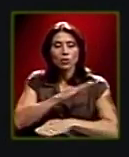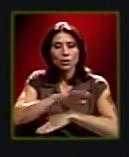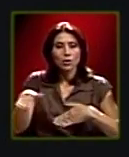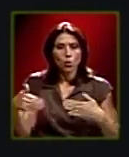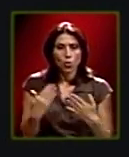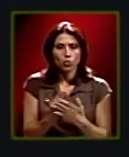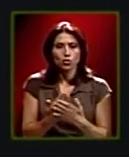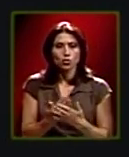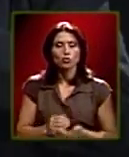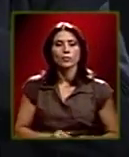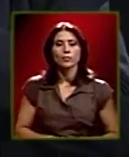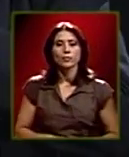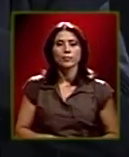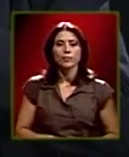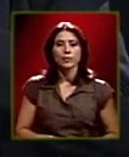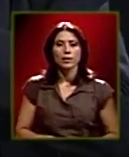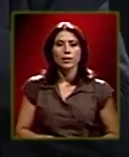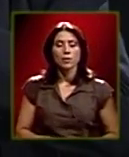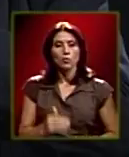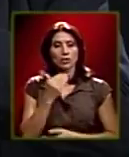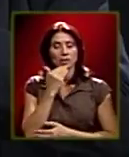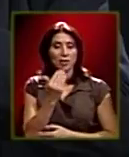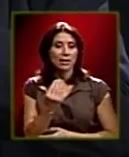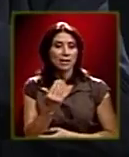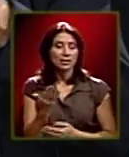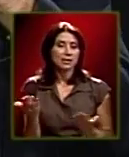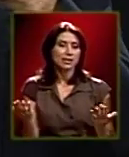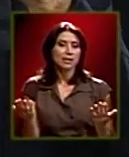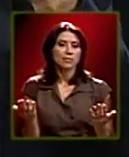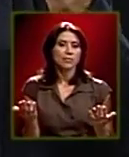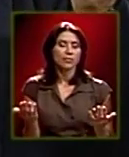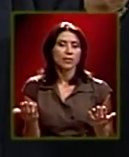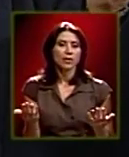Rafael. Muchísimas gracias. Y pues